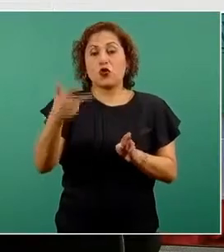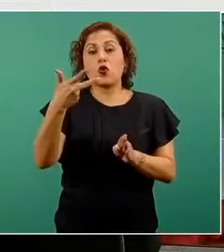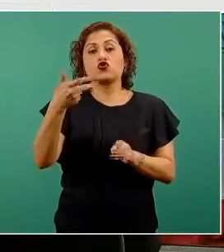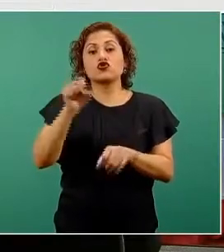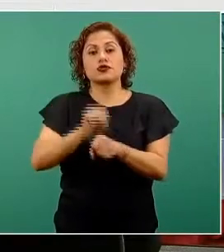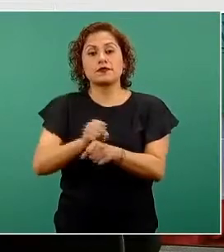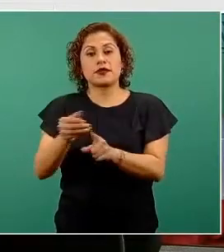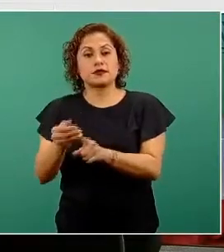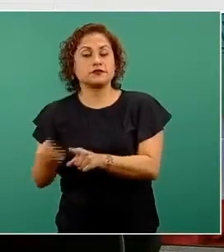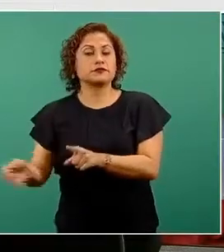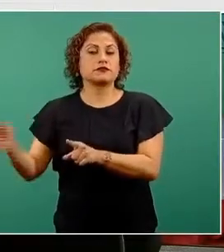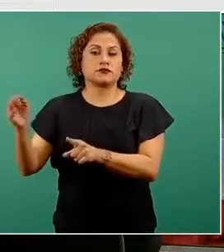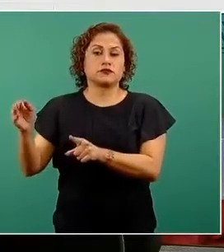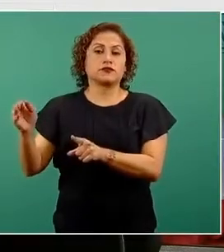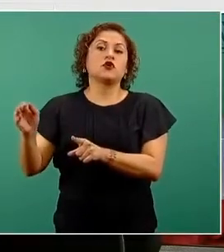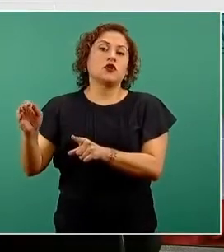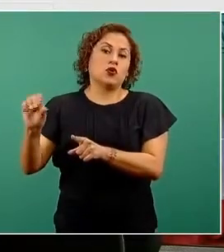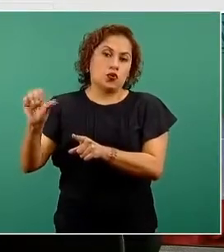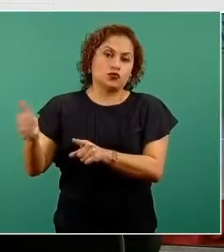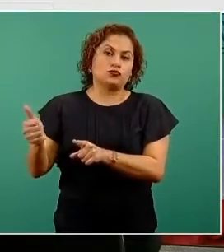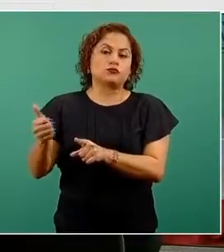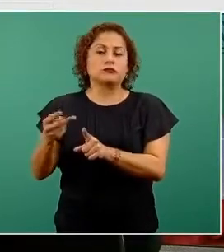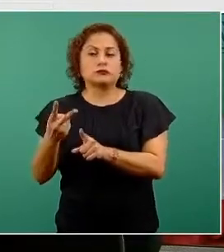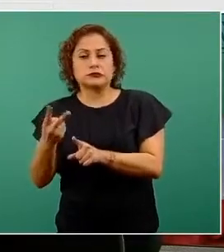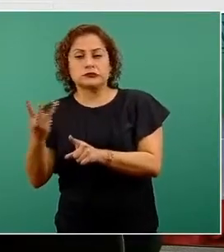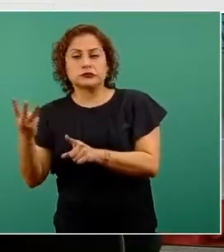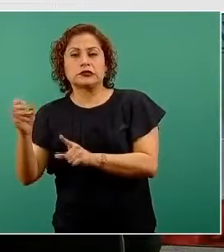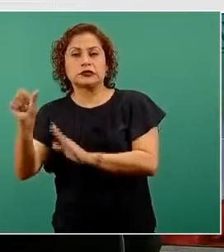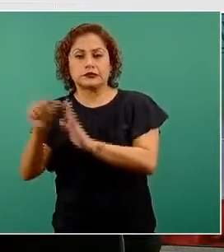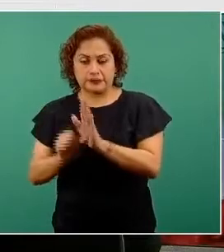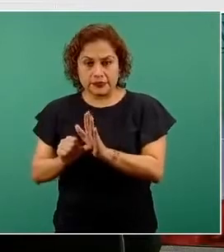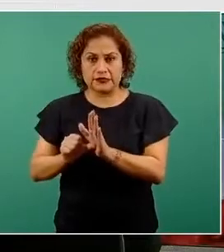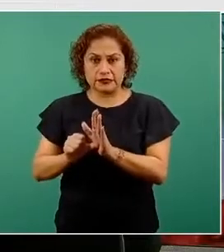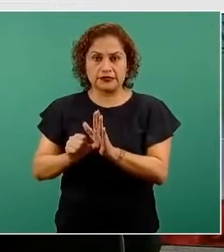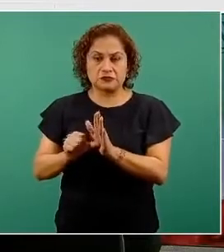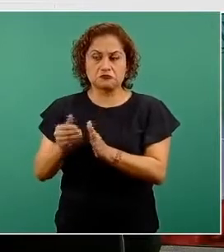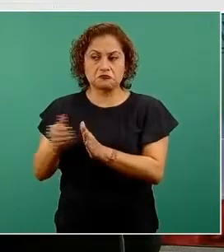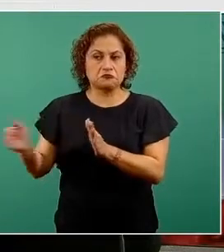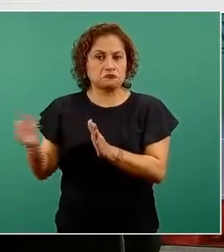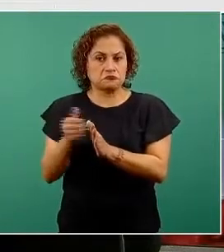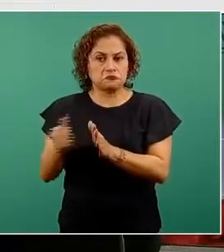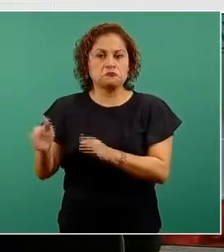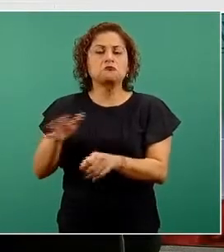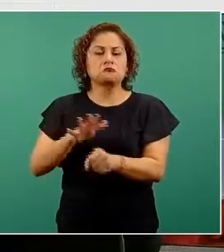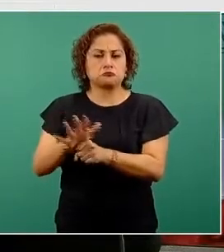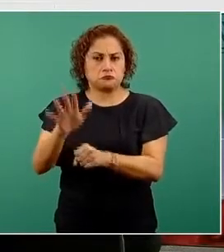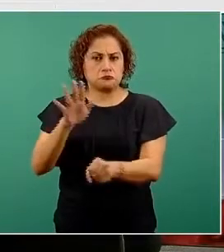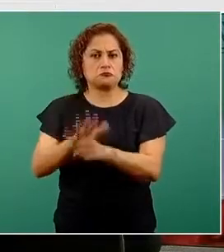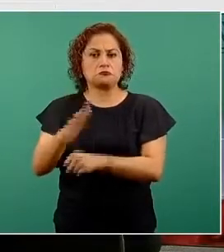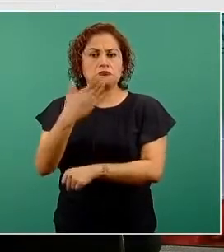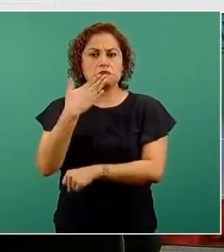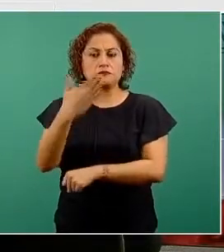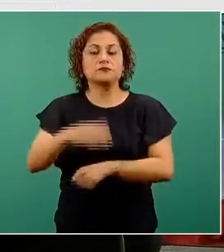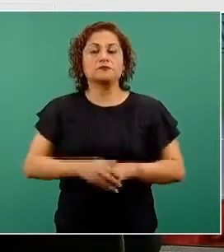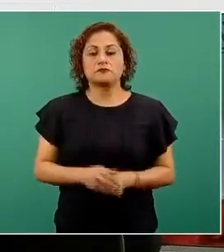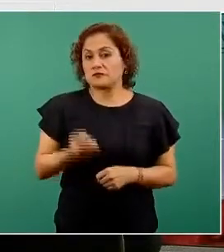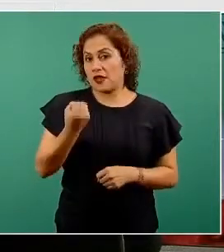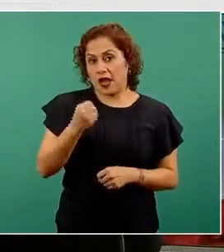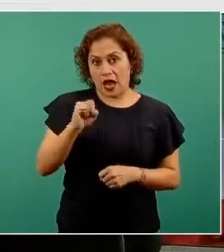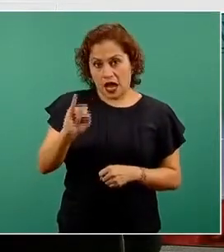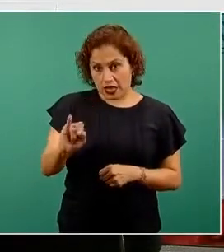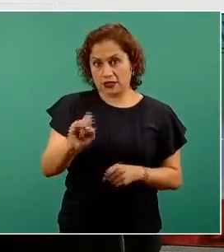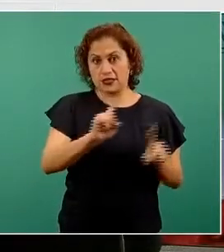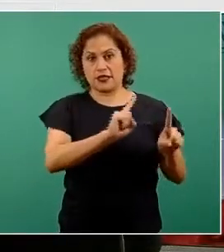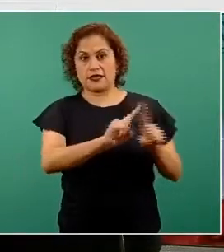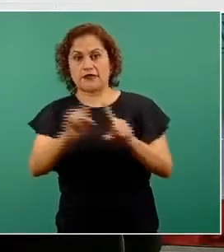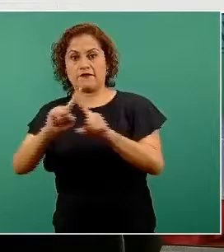meses. Y en cualquier variante, entre 2 y 3 meses, es igualmente conveniente. Y así lo hemos puesto para todas